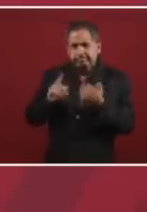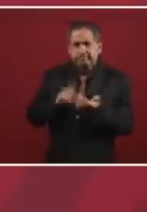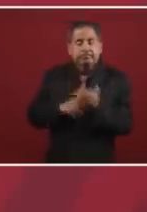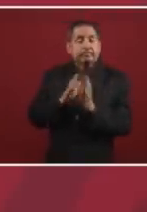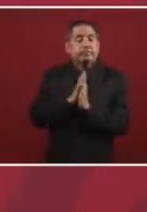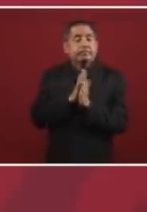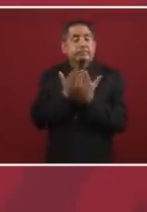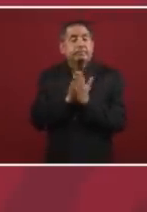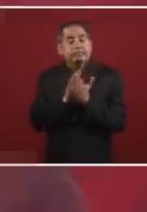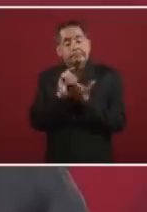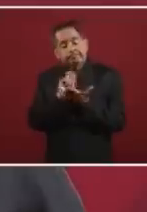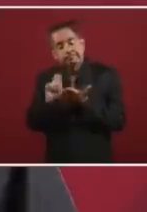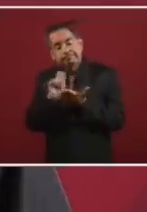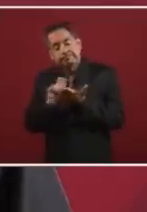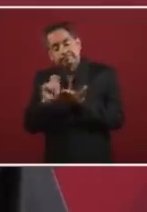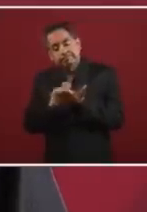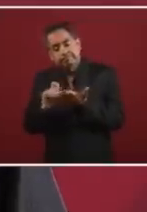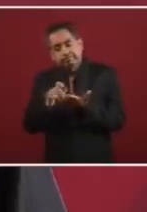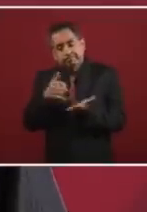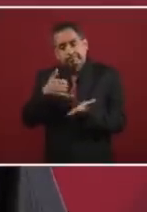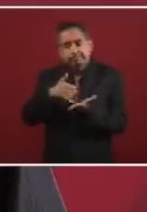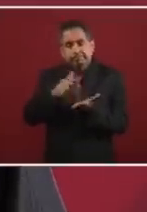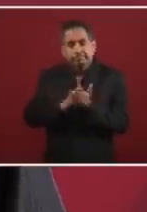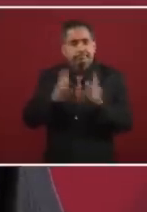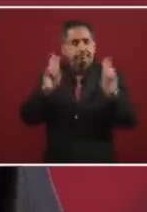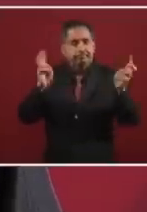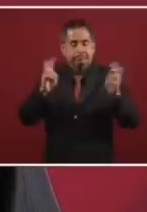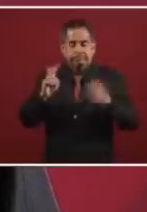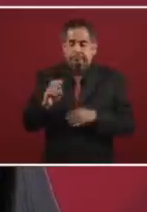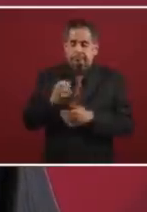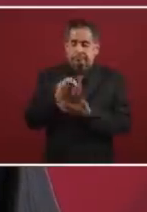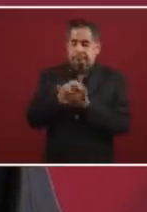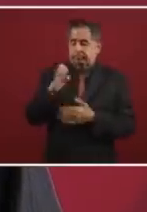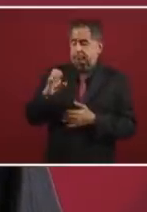libro hacia la economía moral